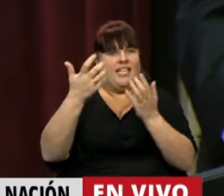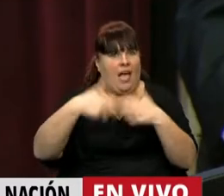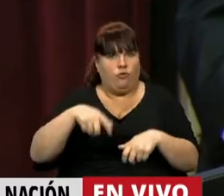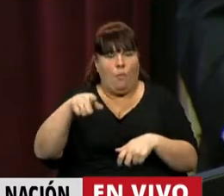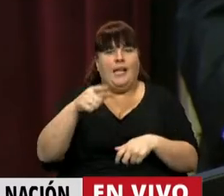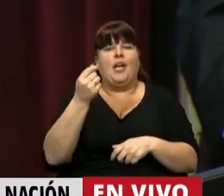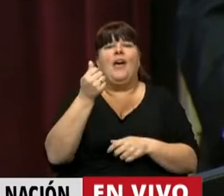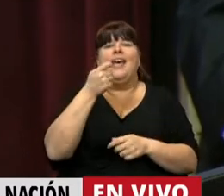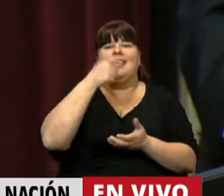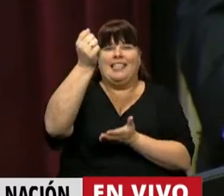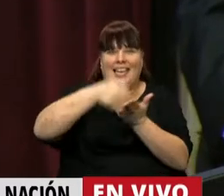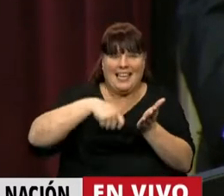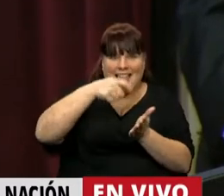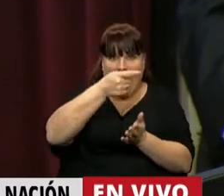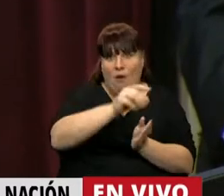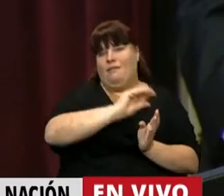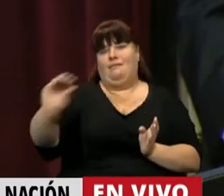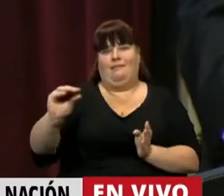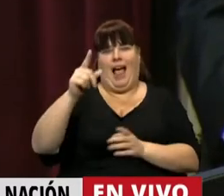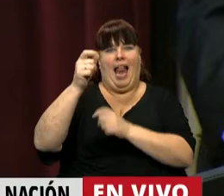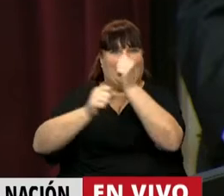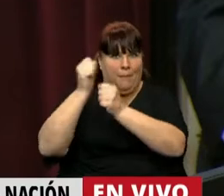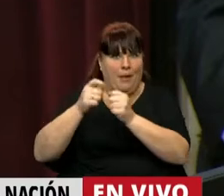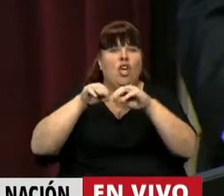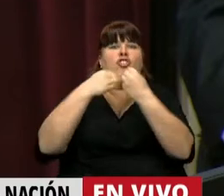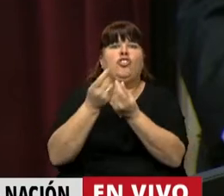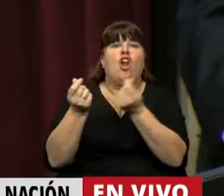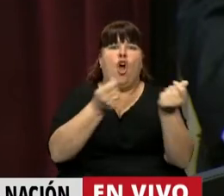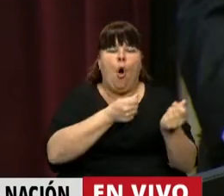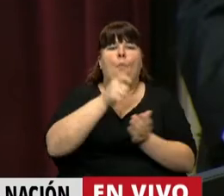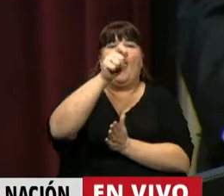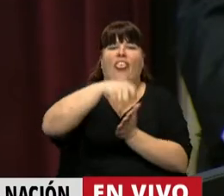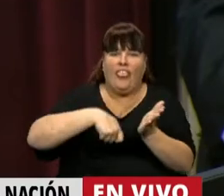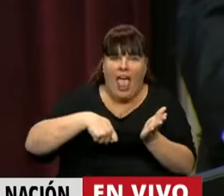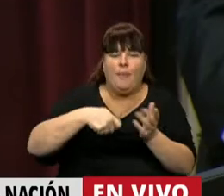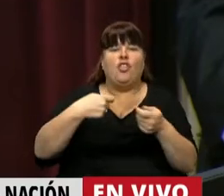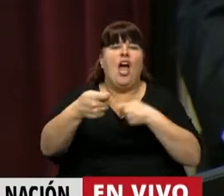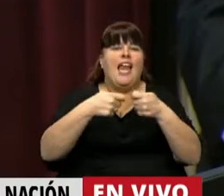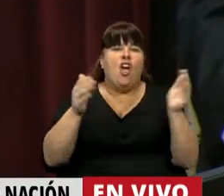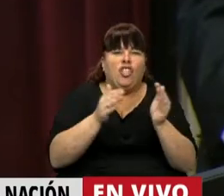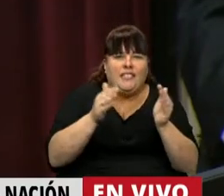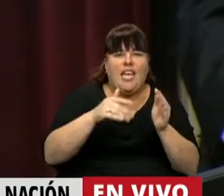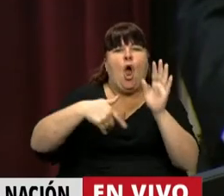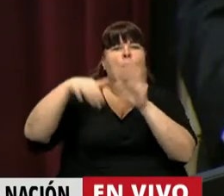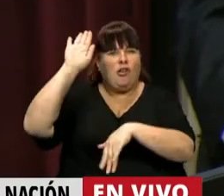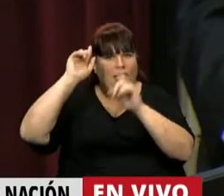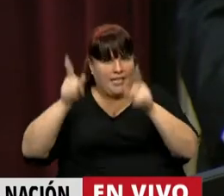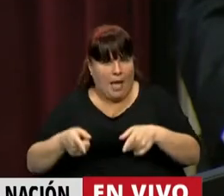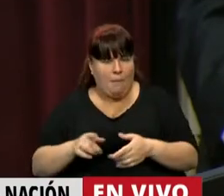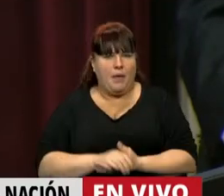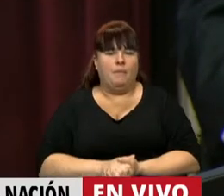en la cuenta del receptor del monto de las compras realizadas con tarjeta de débito en comercios minoristas y